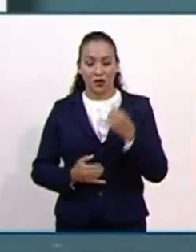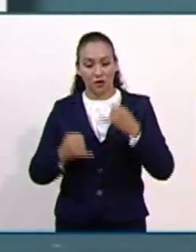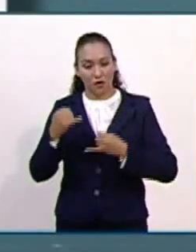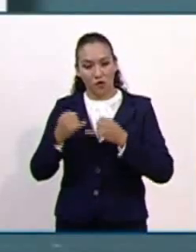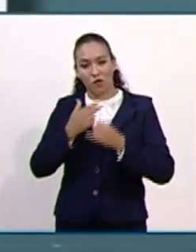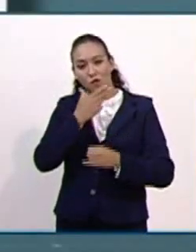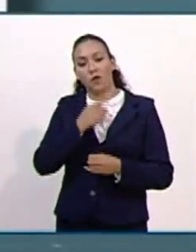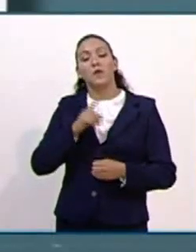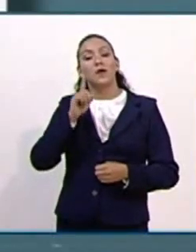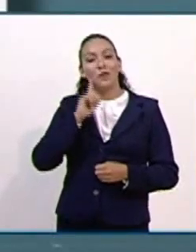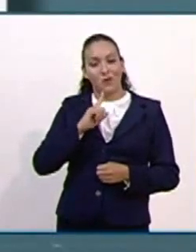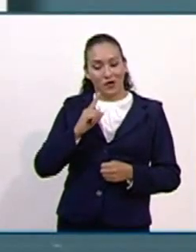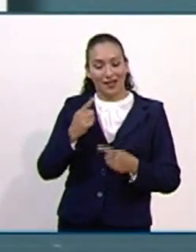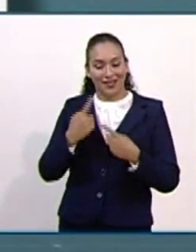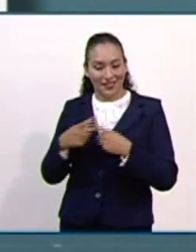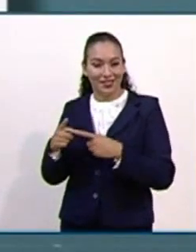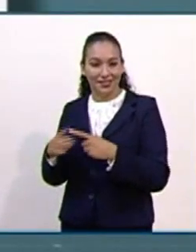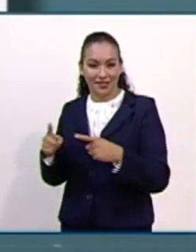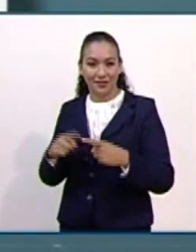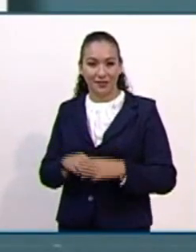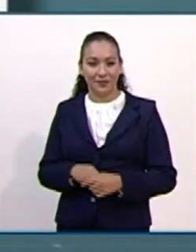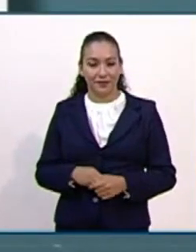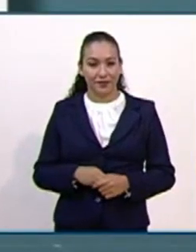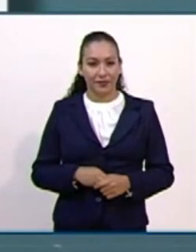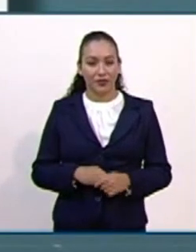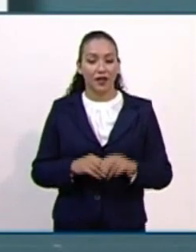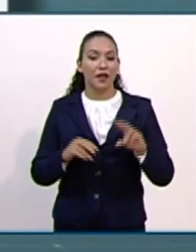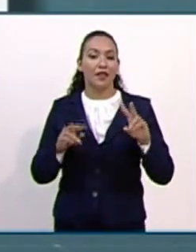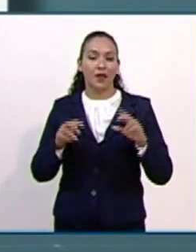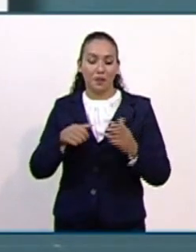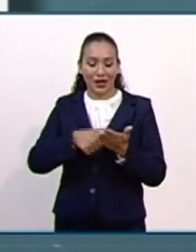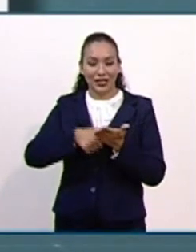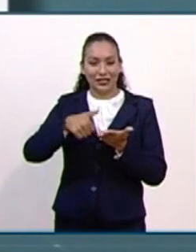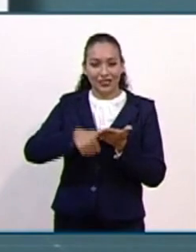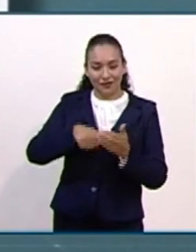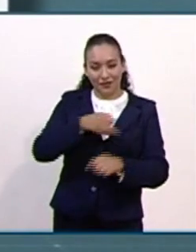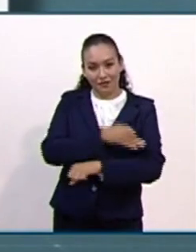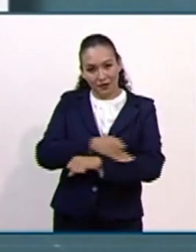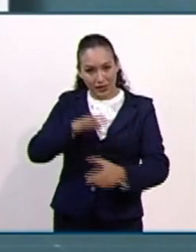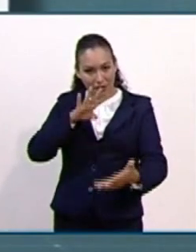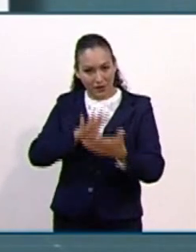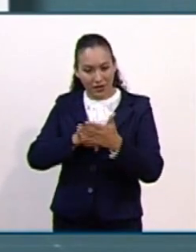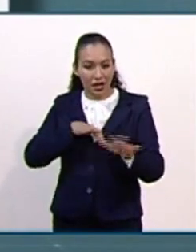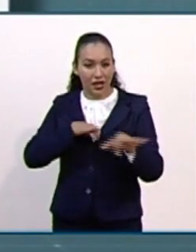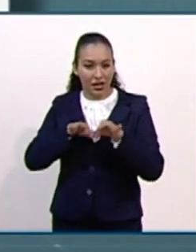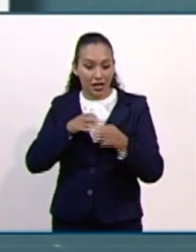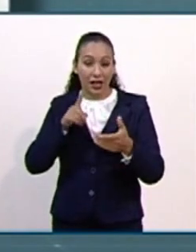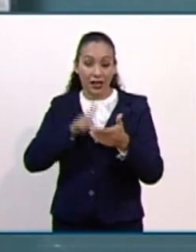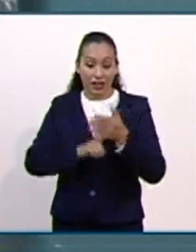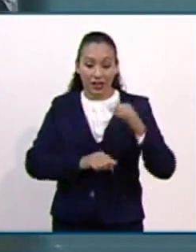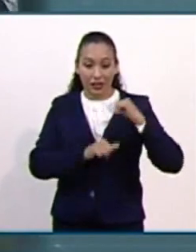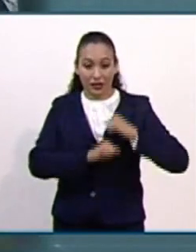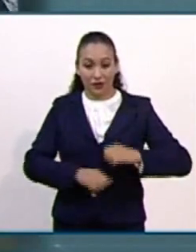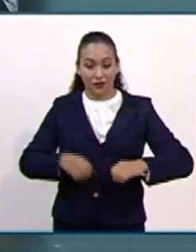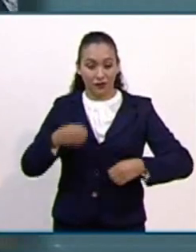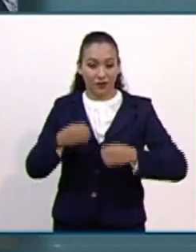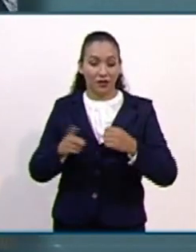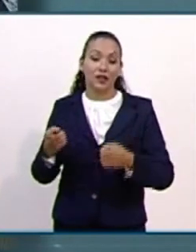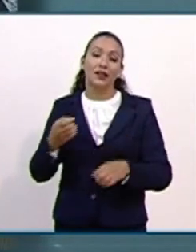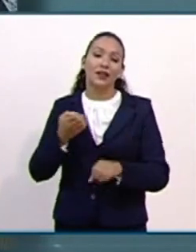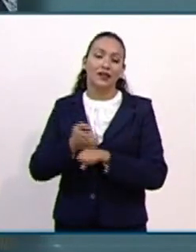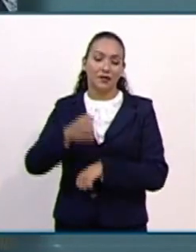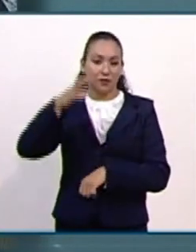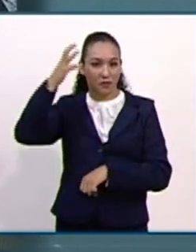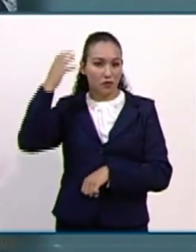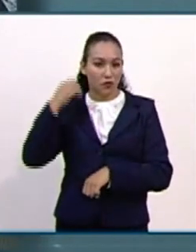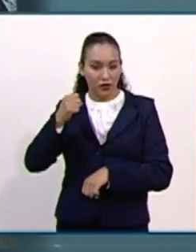Juezas y jueces menores y de primera instancia de las materias civil, familiar, penal y laboral del Poder Judicial de Morelos